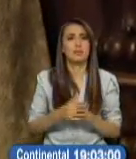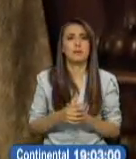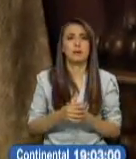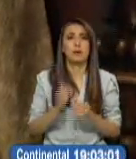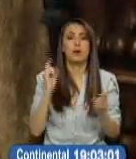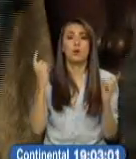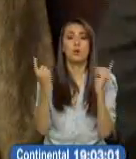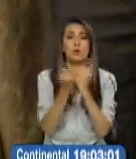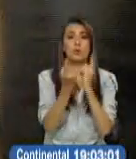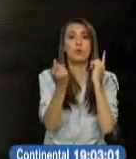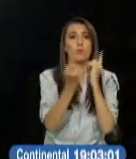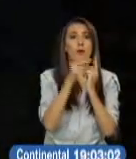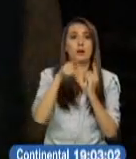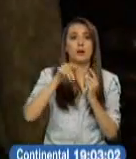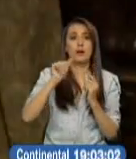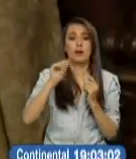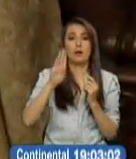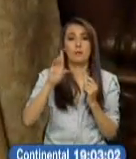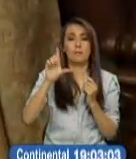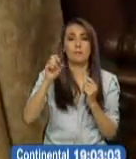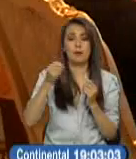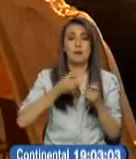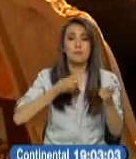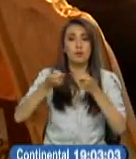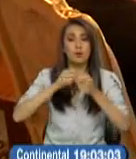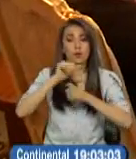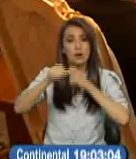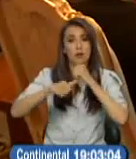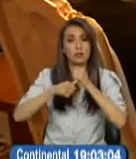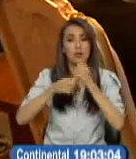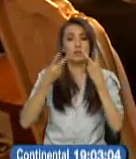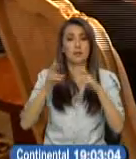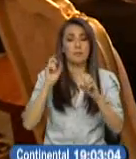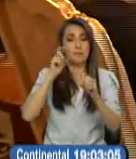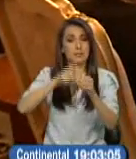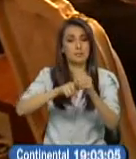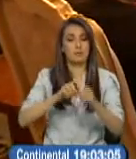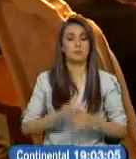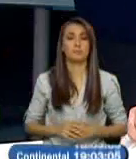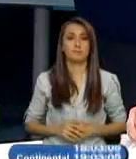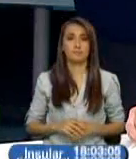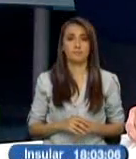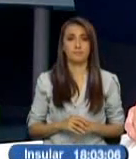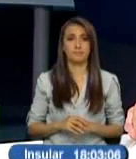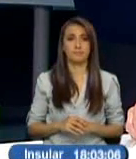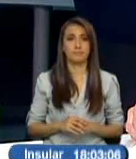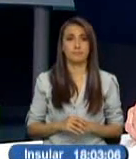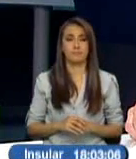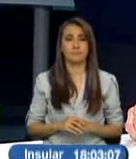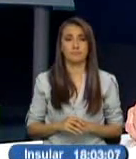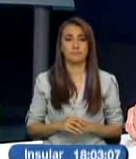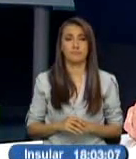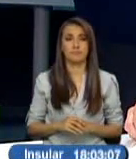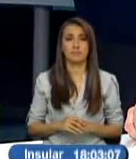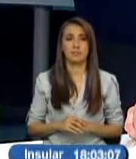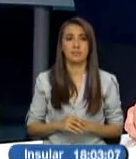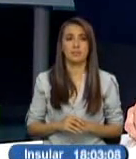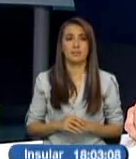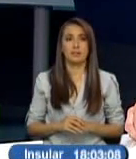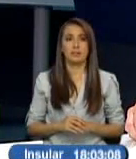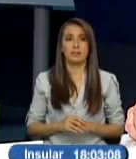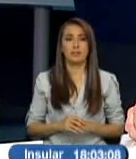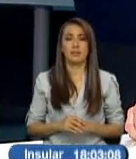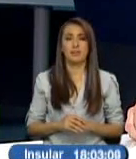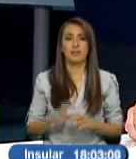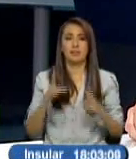encuentro en Carondelet fue Pablo Celi, contralor subrogante. Alexis Moncayo, Ecuador TV. Y la canciller María